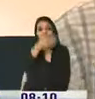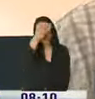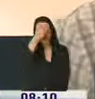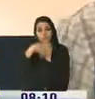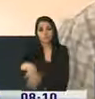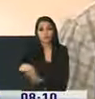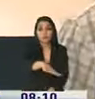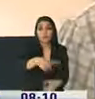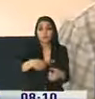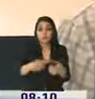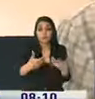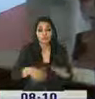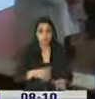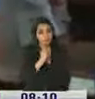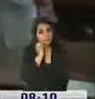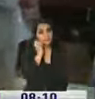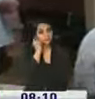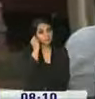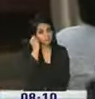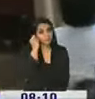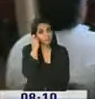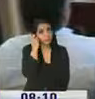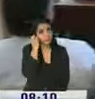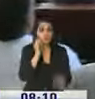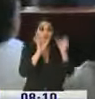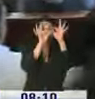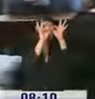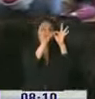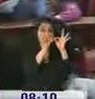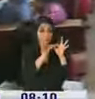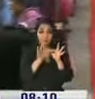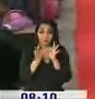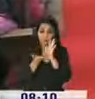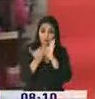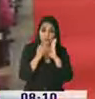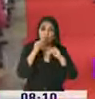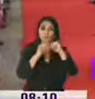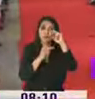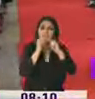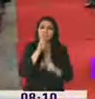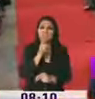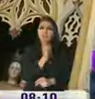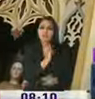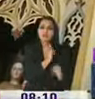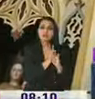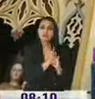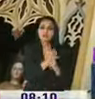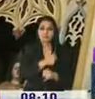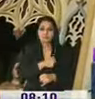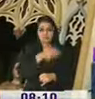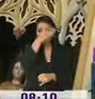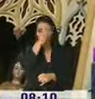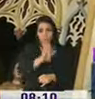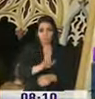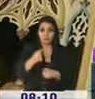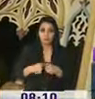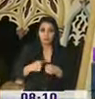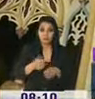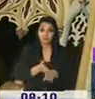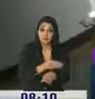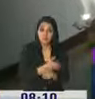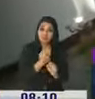Distrito Metropolitano de Quito. La intervención estuvo a cargo del Instituto Nacional de Patrimonio. Comprendió la ejecución de varios